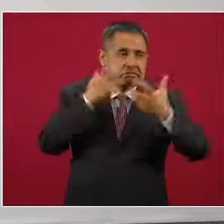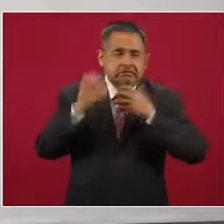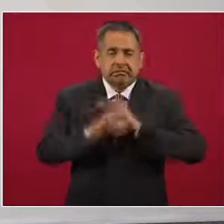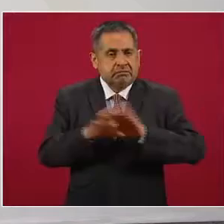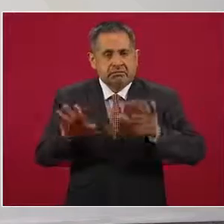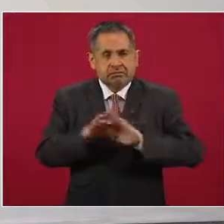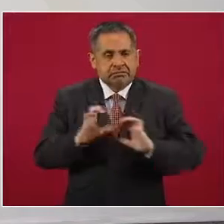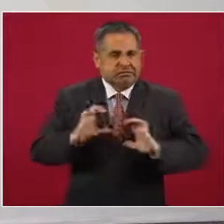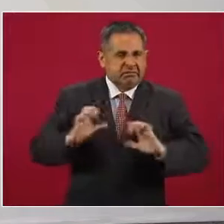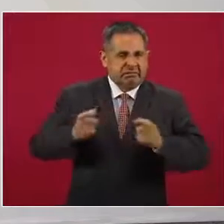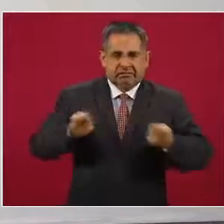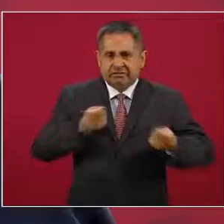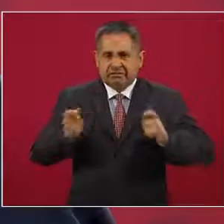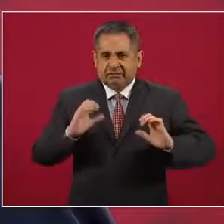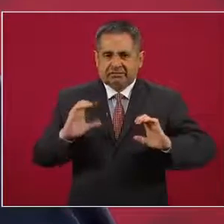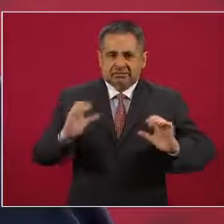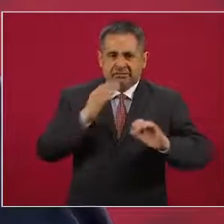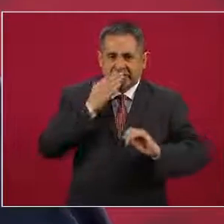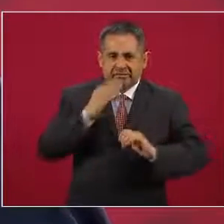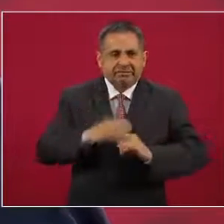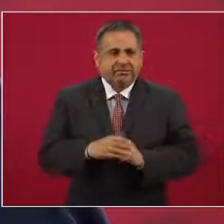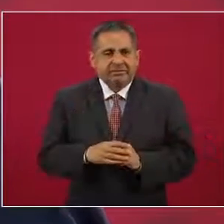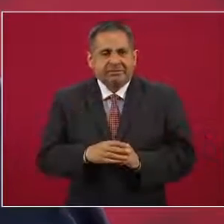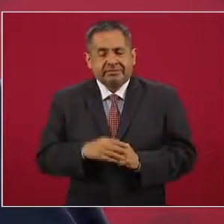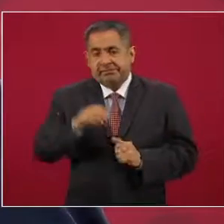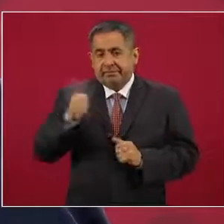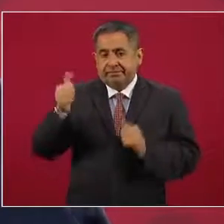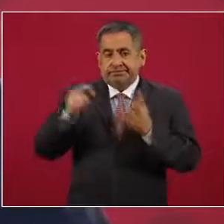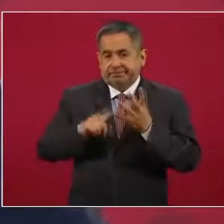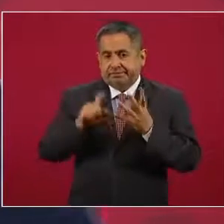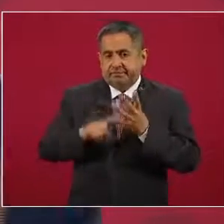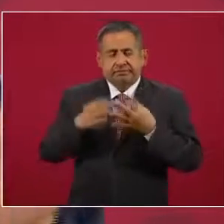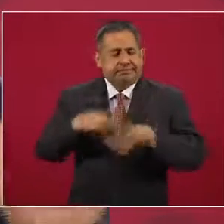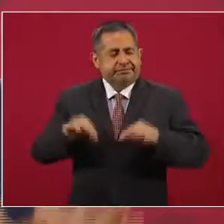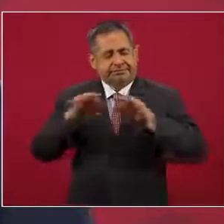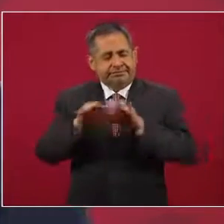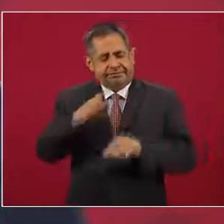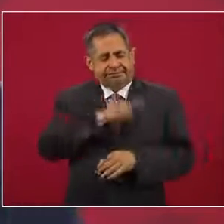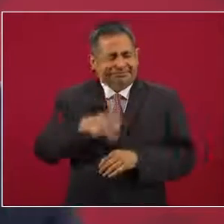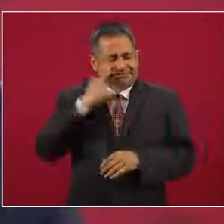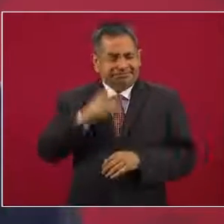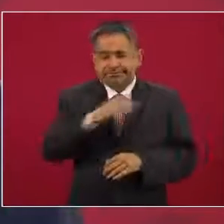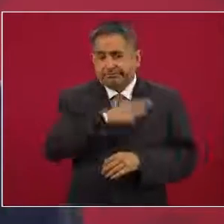Otro elemento importantísimo, que es un fenómeno,